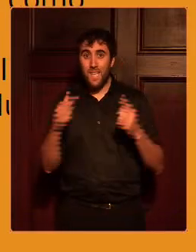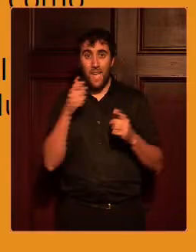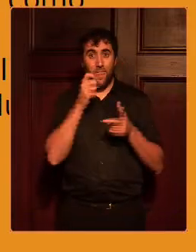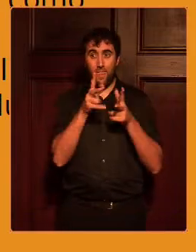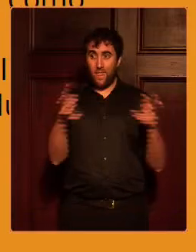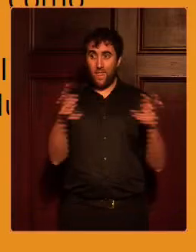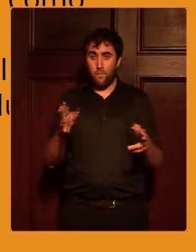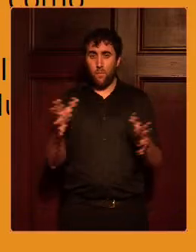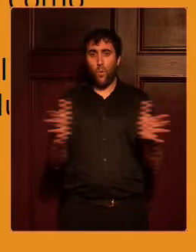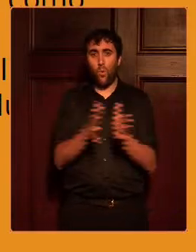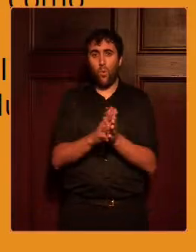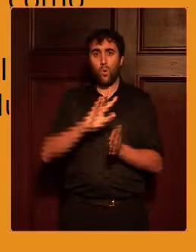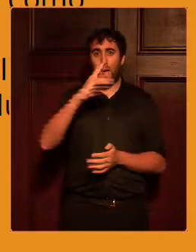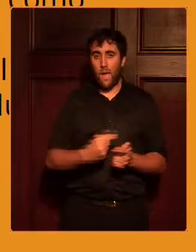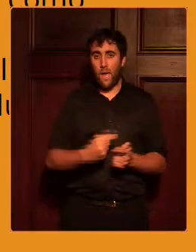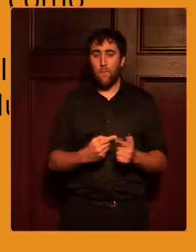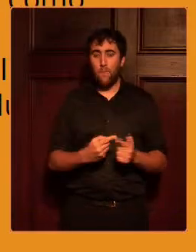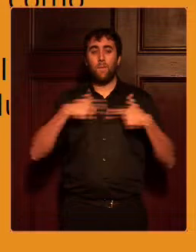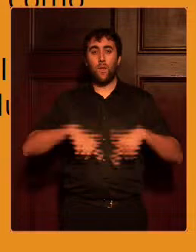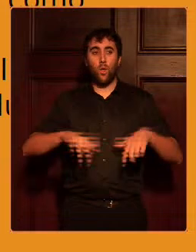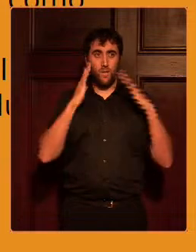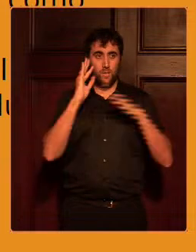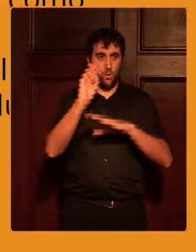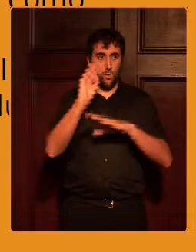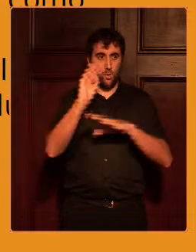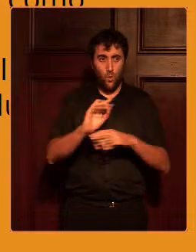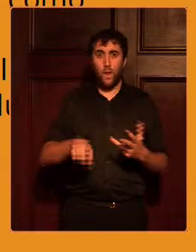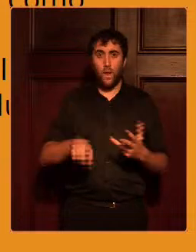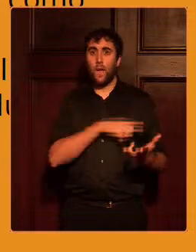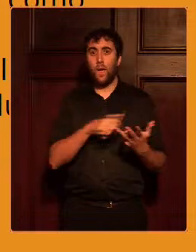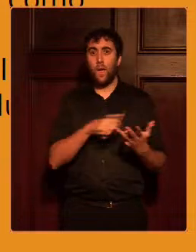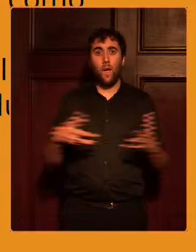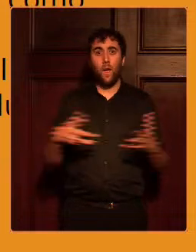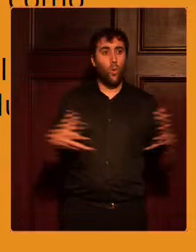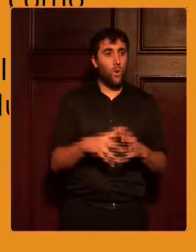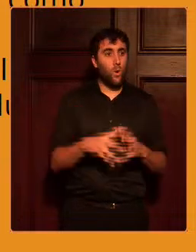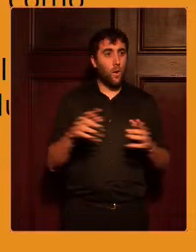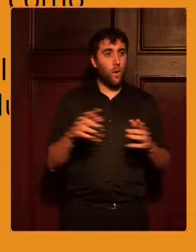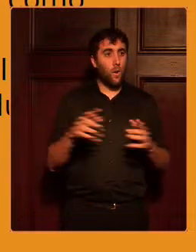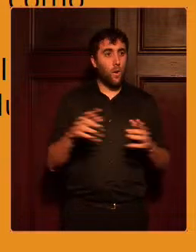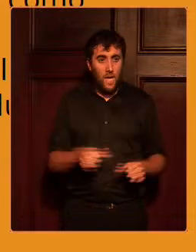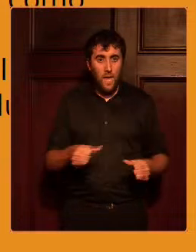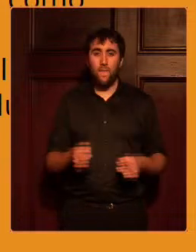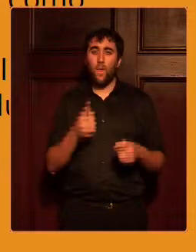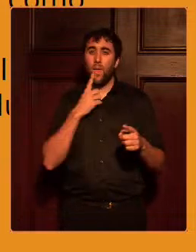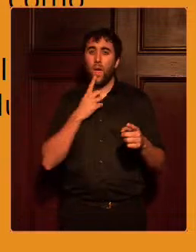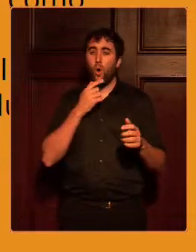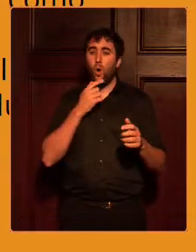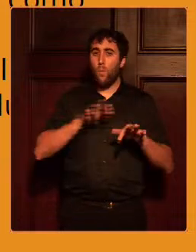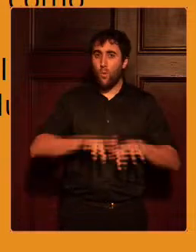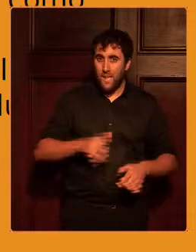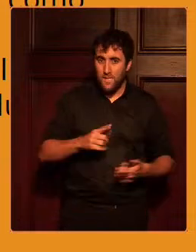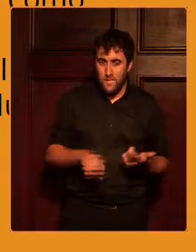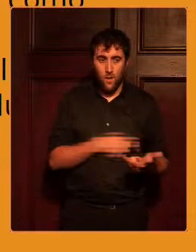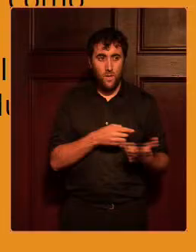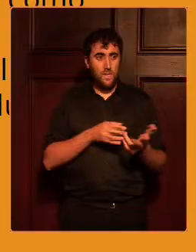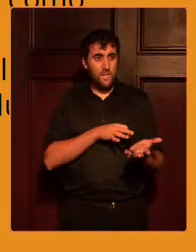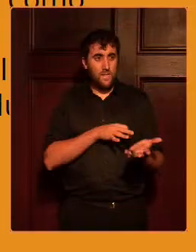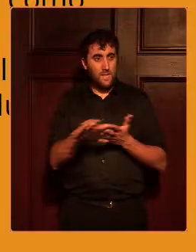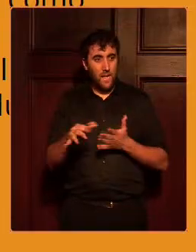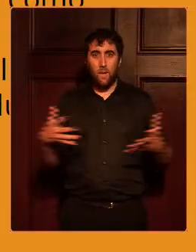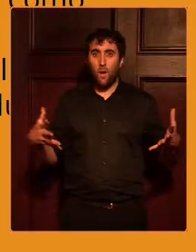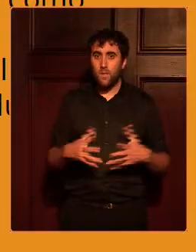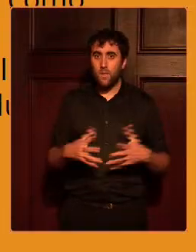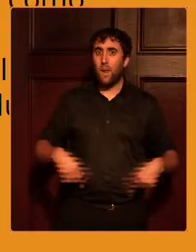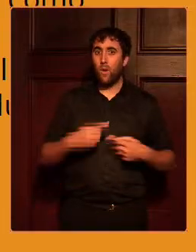junto con la ANEP y junto con el MEC, desde nuestro lugar, con equipamiento, con cursos de ciencias de la computación, con sistemas de acompañamiento para estudiantes y